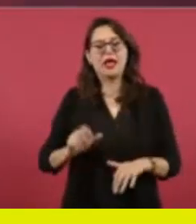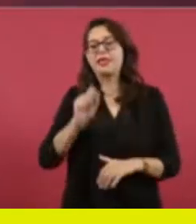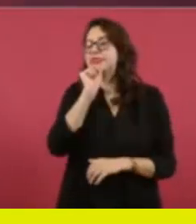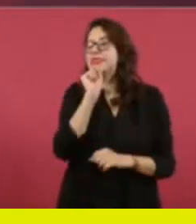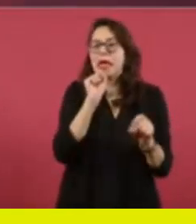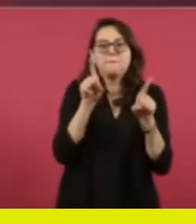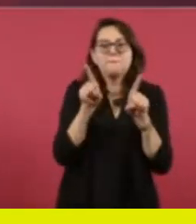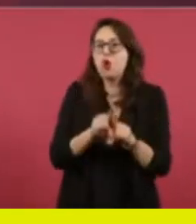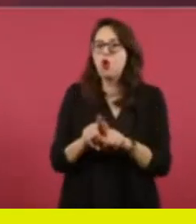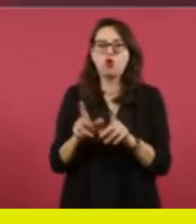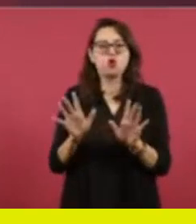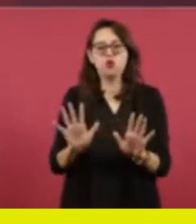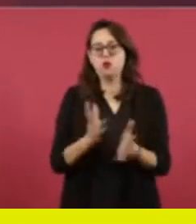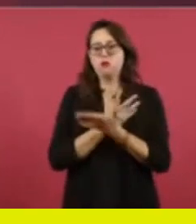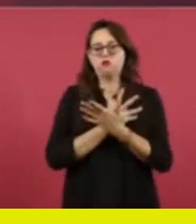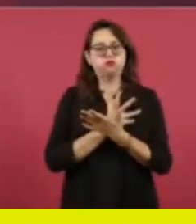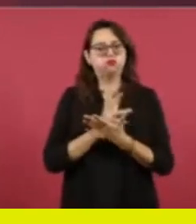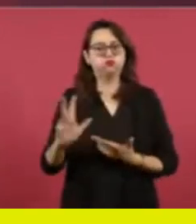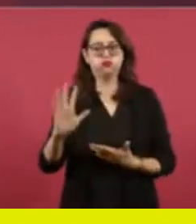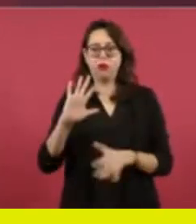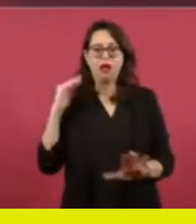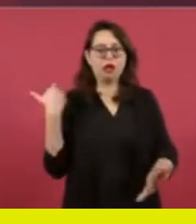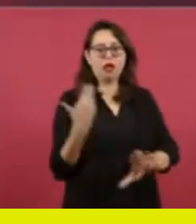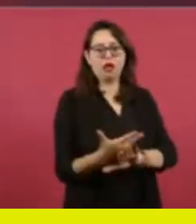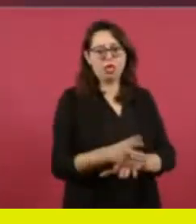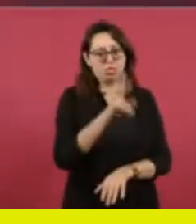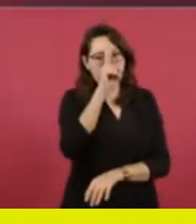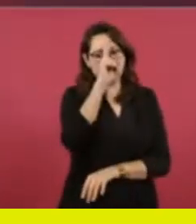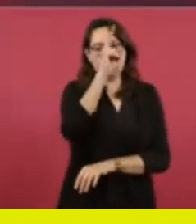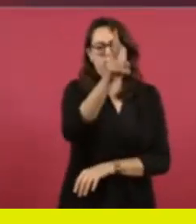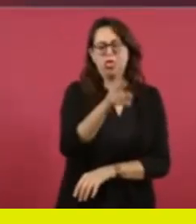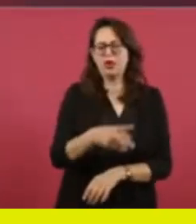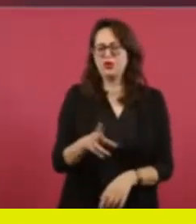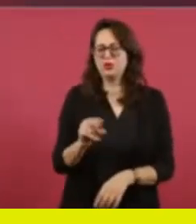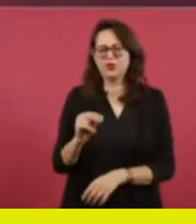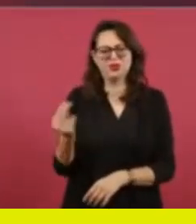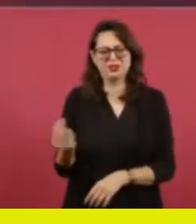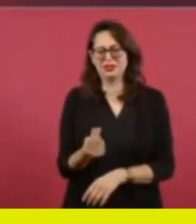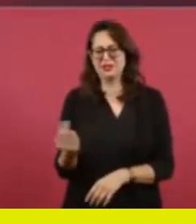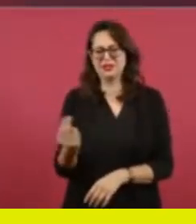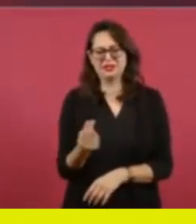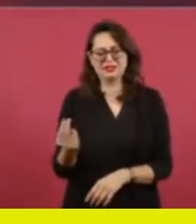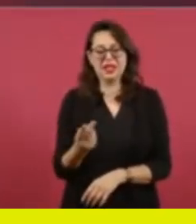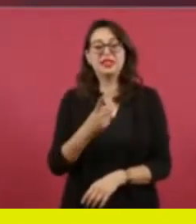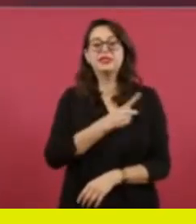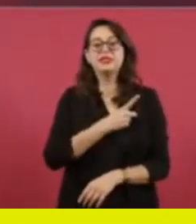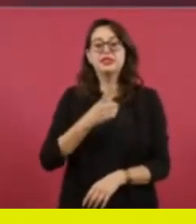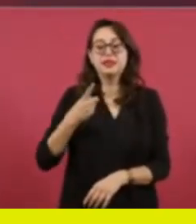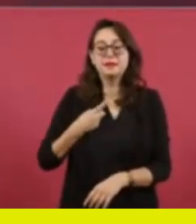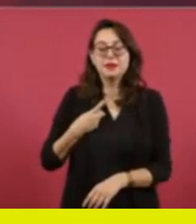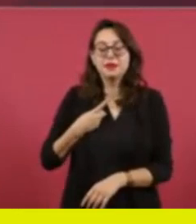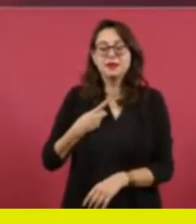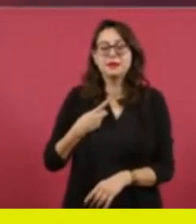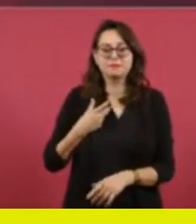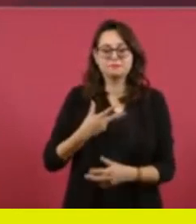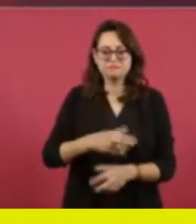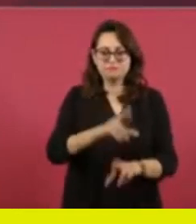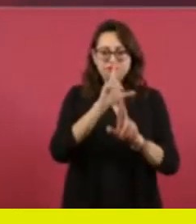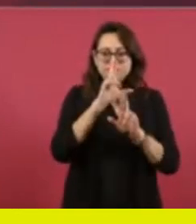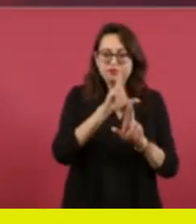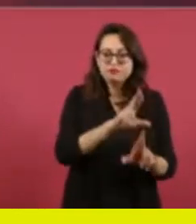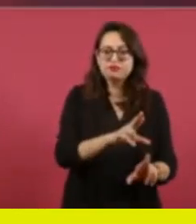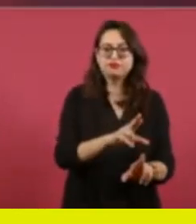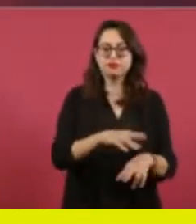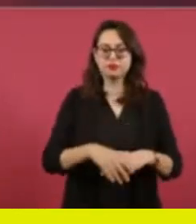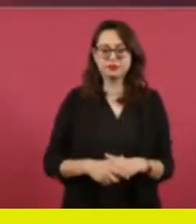eso, ¿no? No podemos llegar a esos extremos, y hay que ser respetuosos,